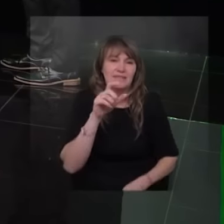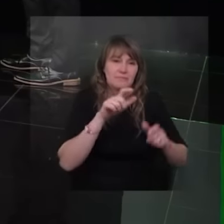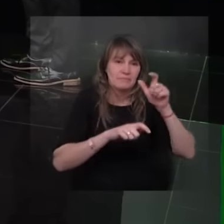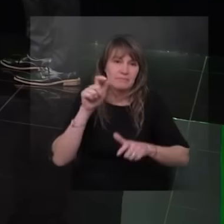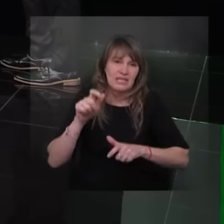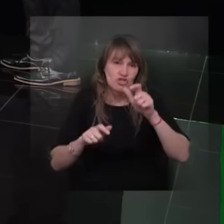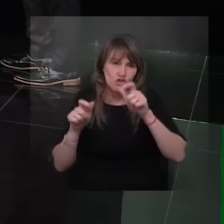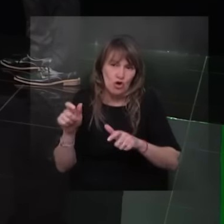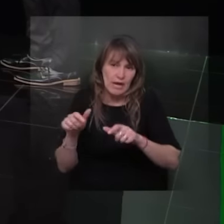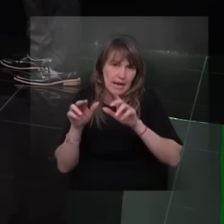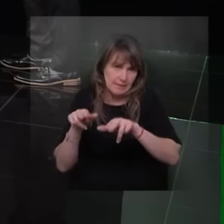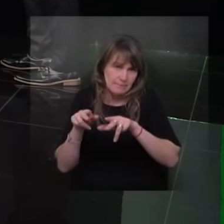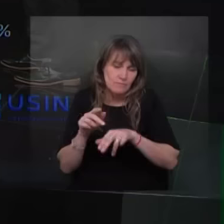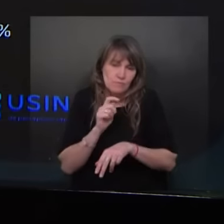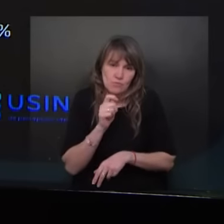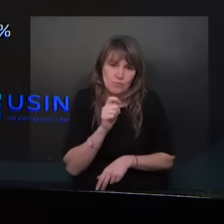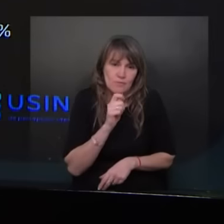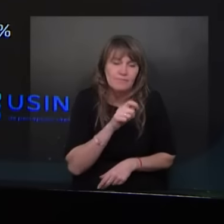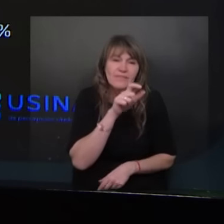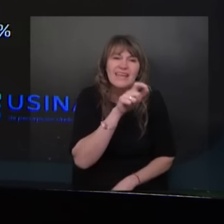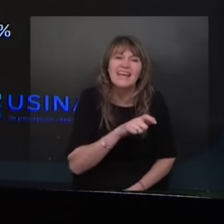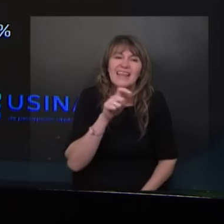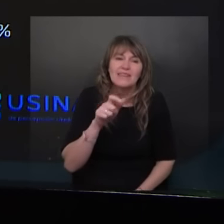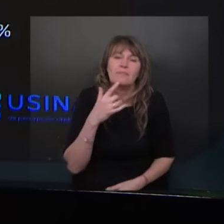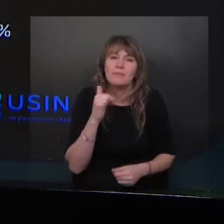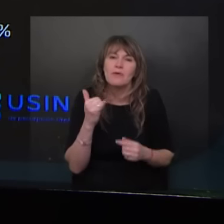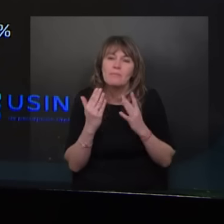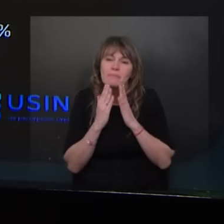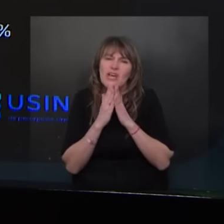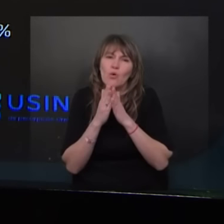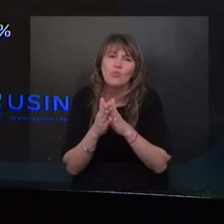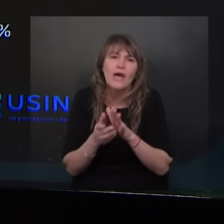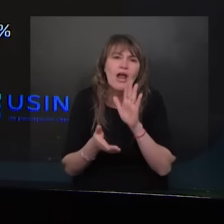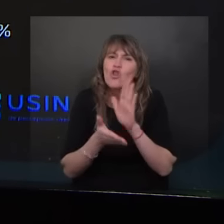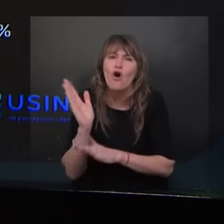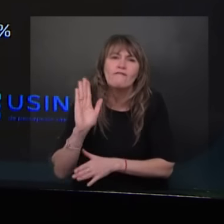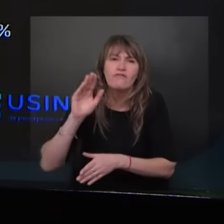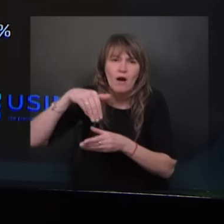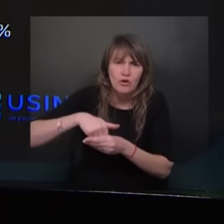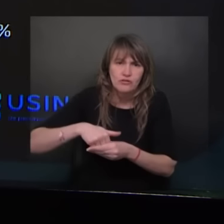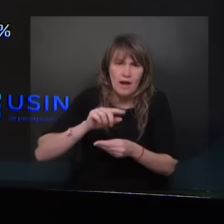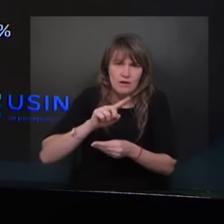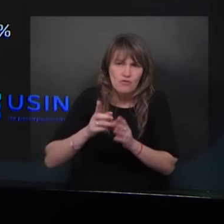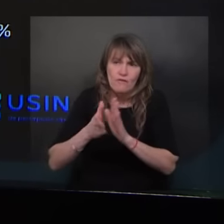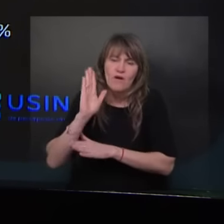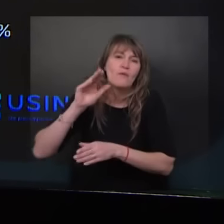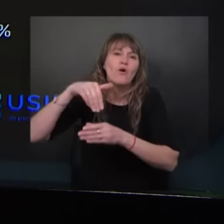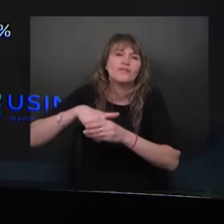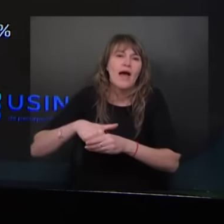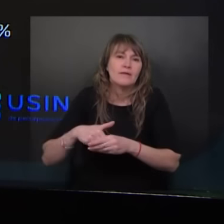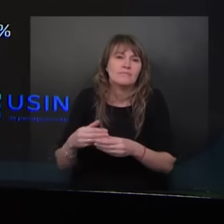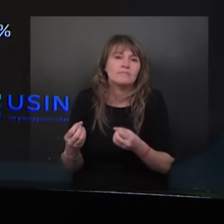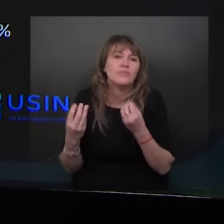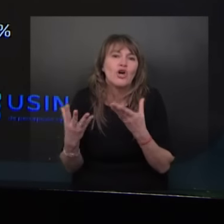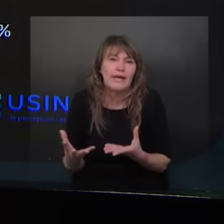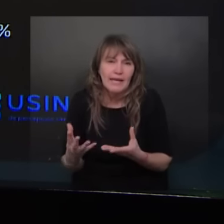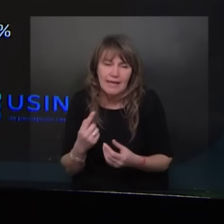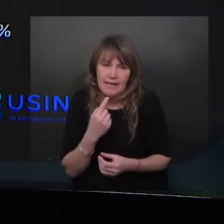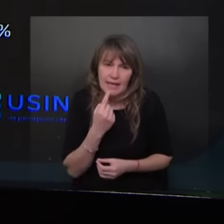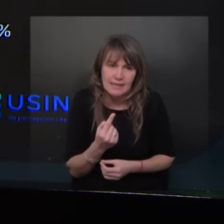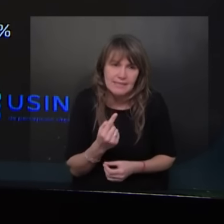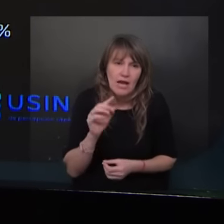panel de la ucina de percepción ciudadana qué dice la gente cuando le preguntan por qué no fue a votar es decir qué dicen las personas que efectivamente como la interna es voluntaria